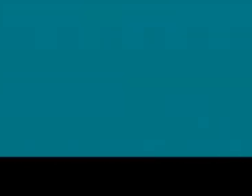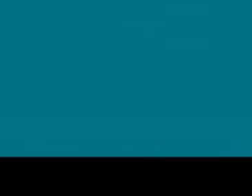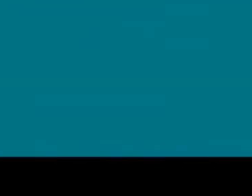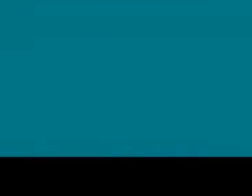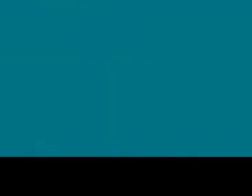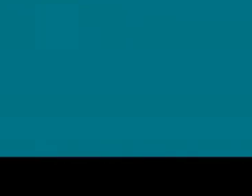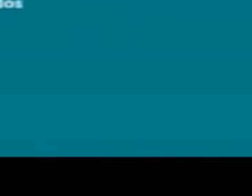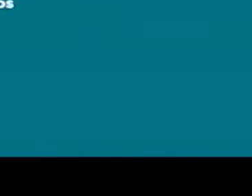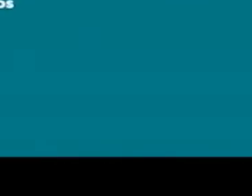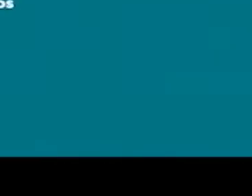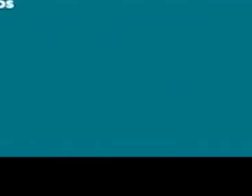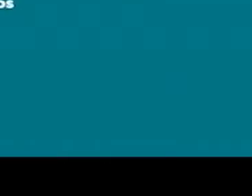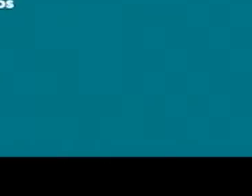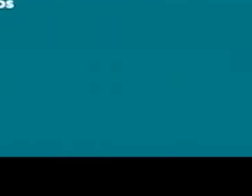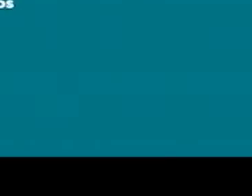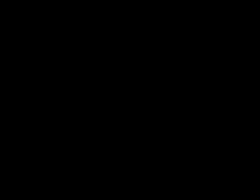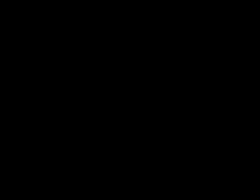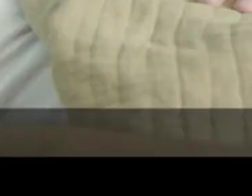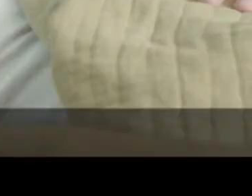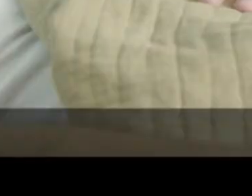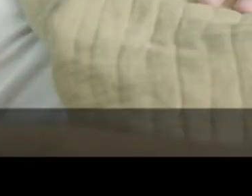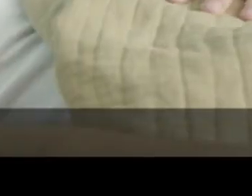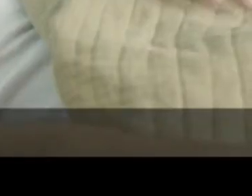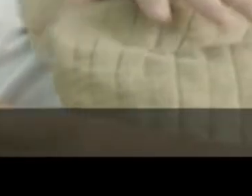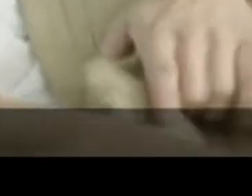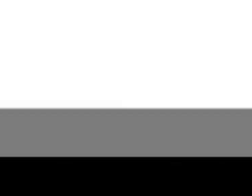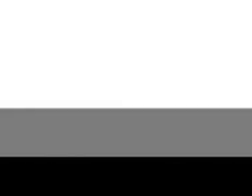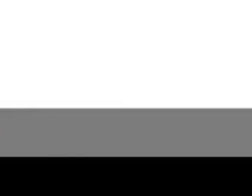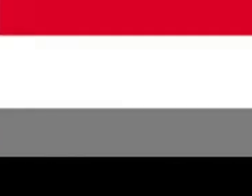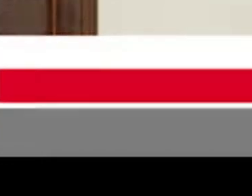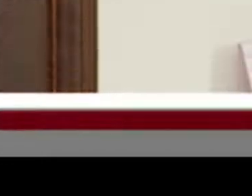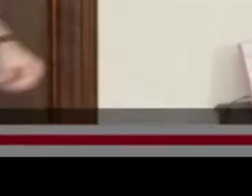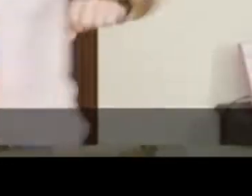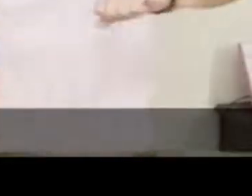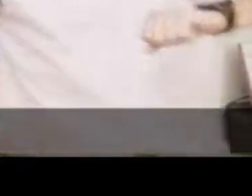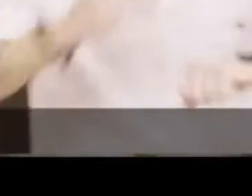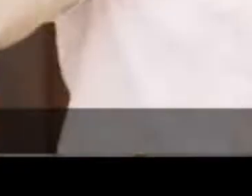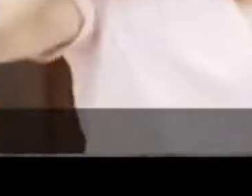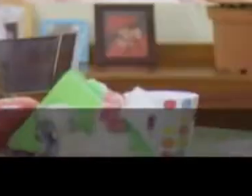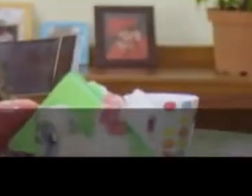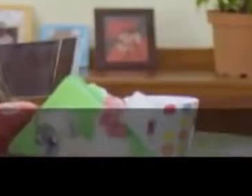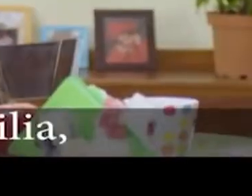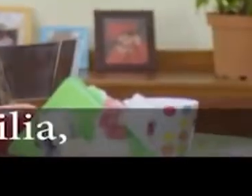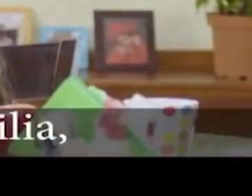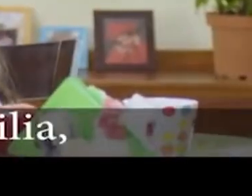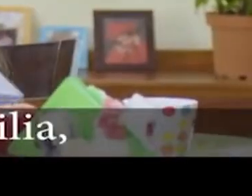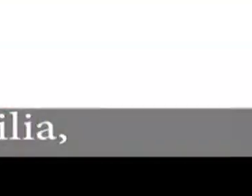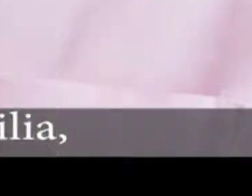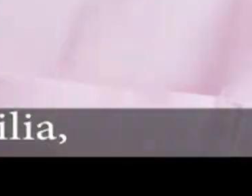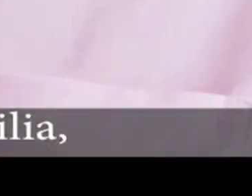Sutel, telecomunicaciones para todos. ¡Carlos! Se despierta tarde, se baña, no desayuna, se despide de su